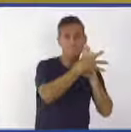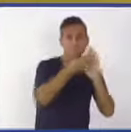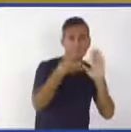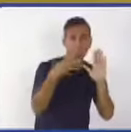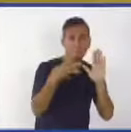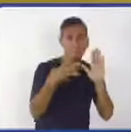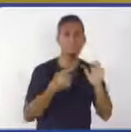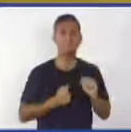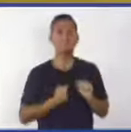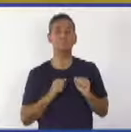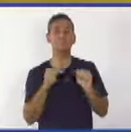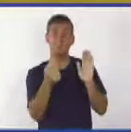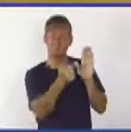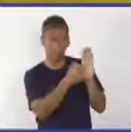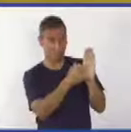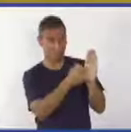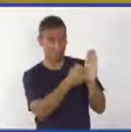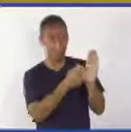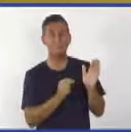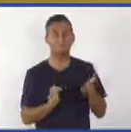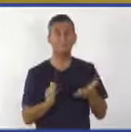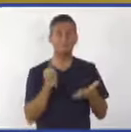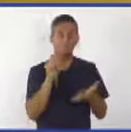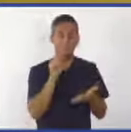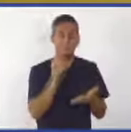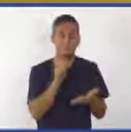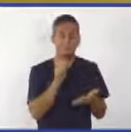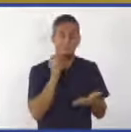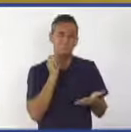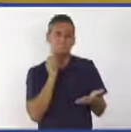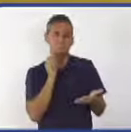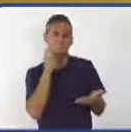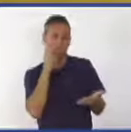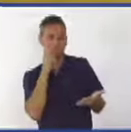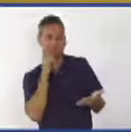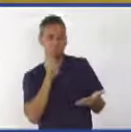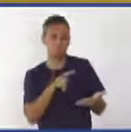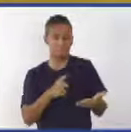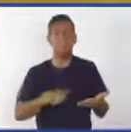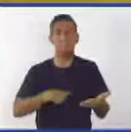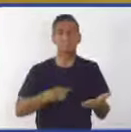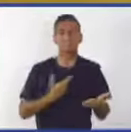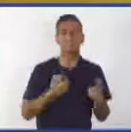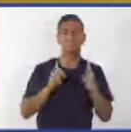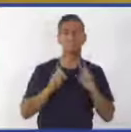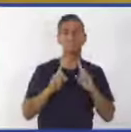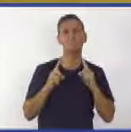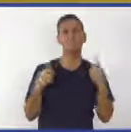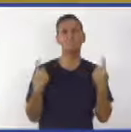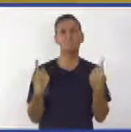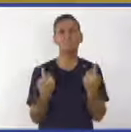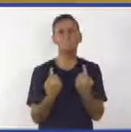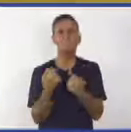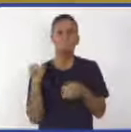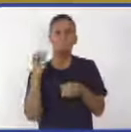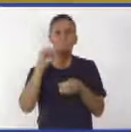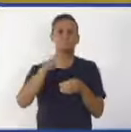van a poner en evidencia la cultura general integral que tienen puesto que van a practicar